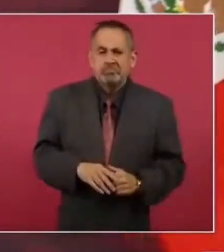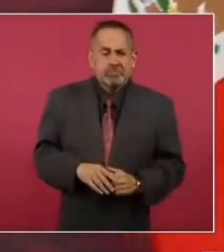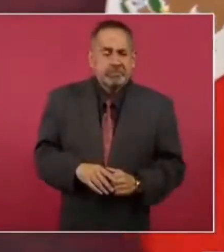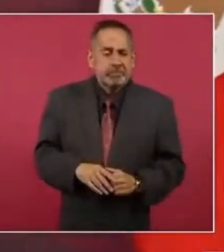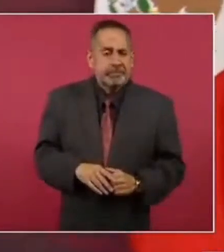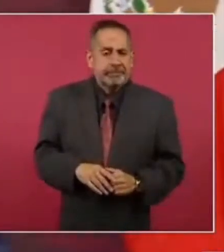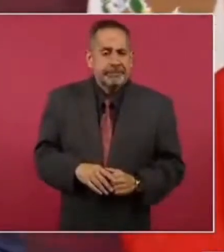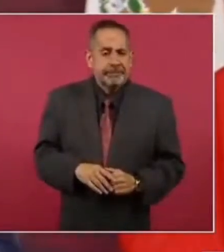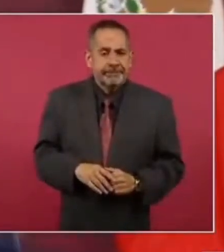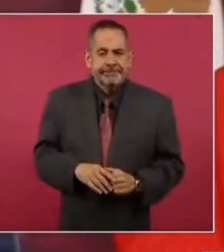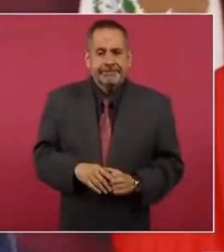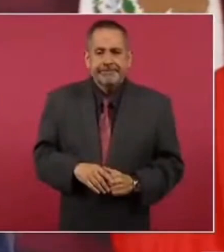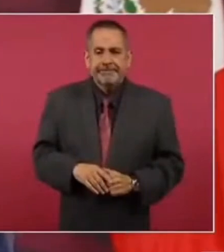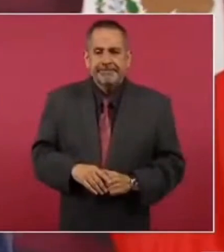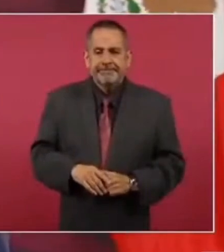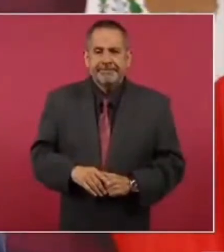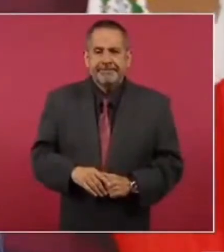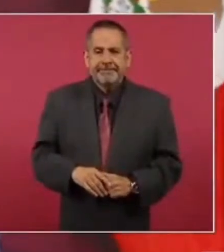pero